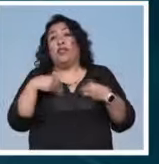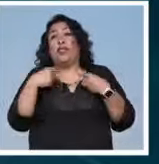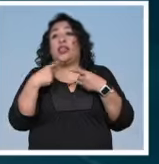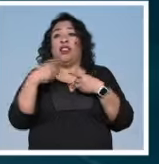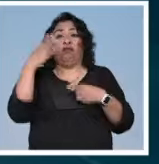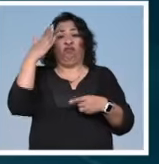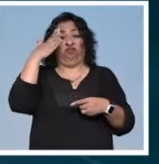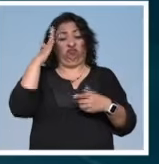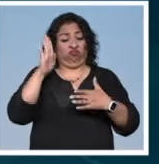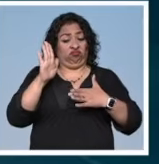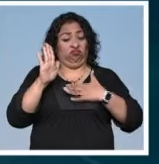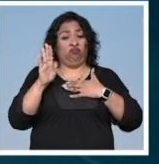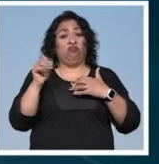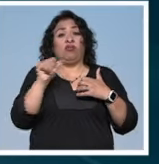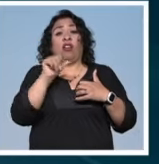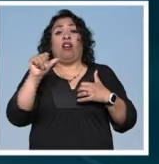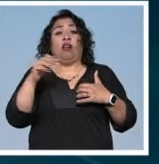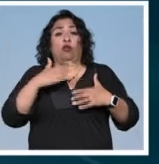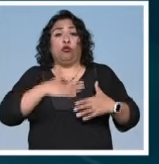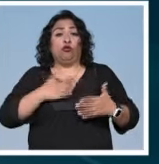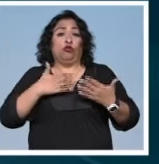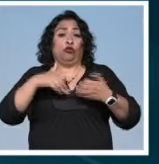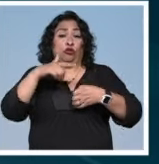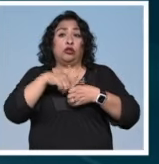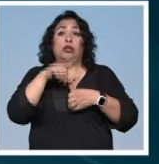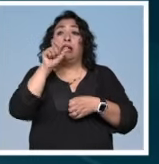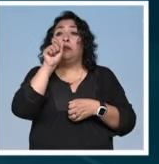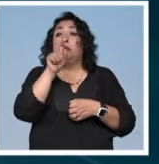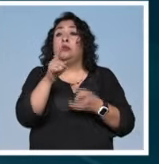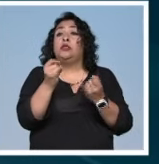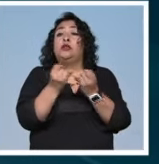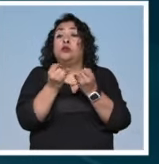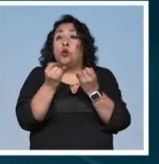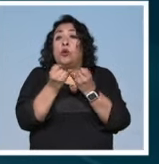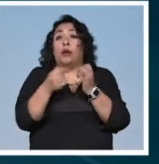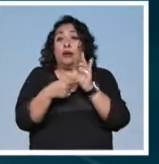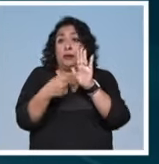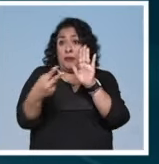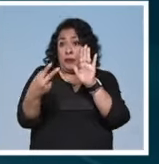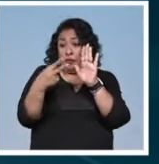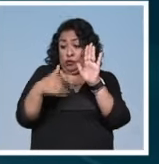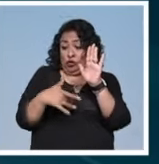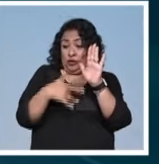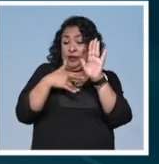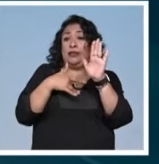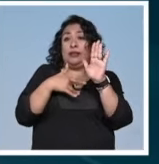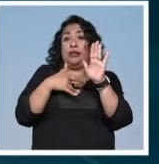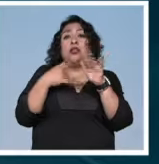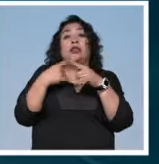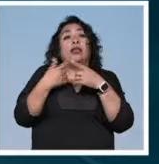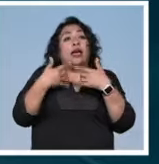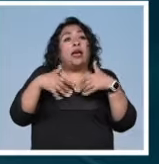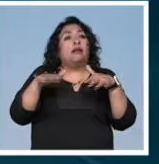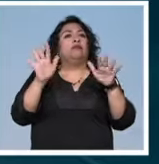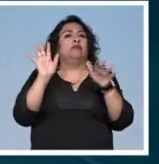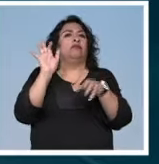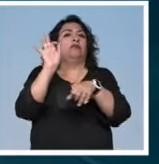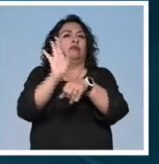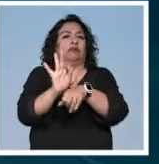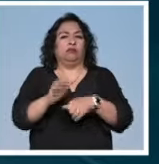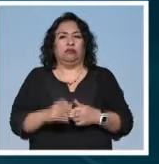un líder comprometido con la justicia social y al mismo tiempo da cuenta del sentir popular de aquellos a los que